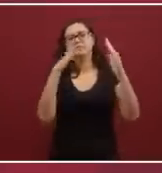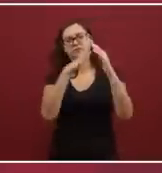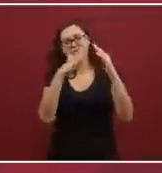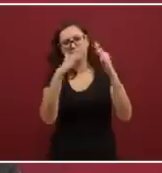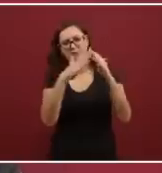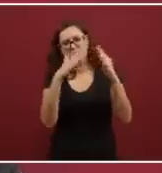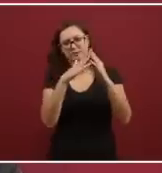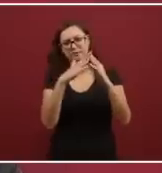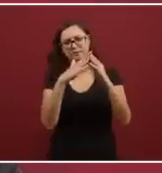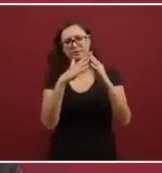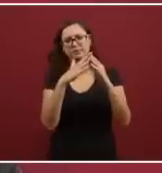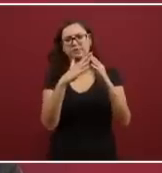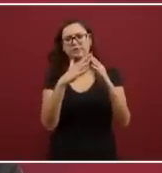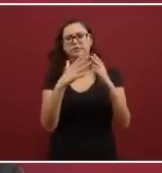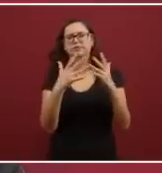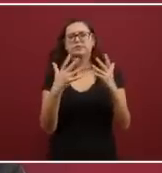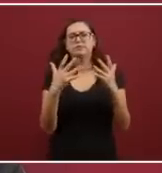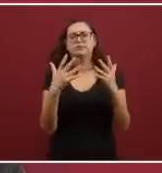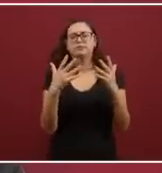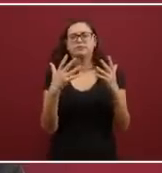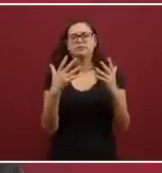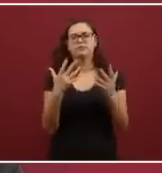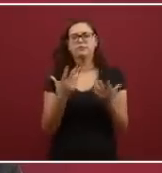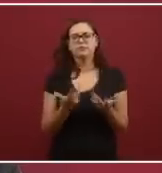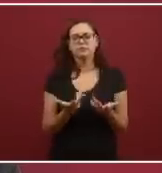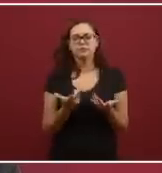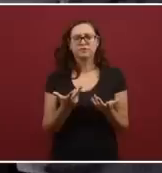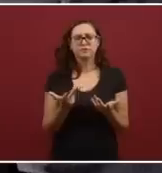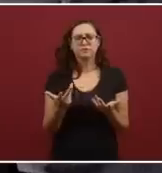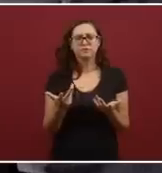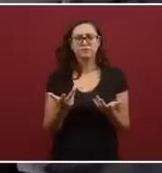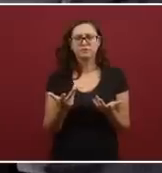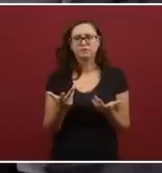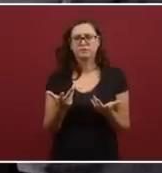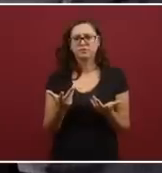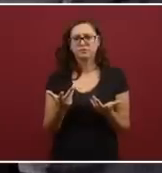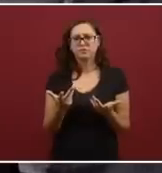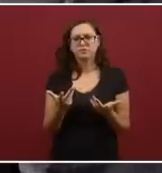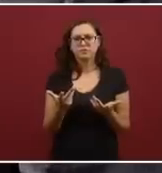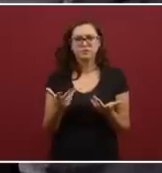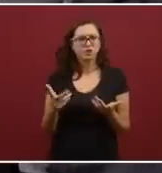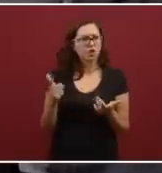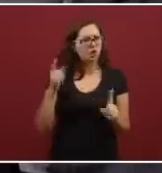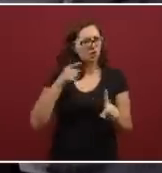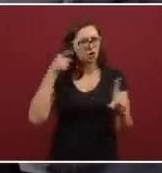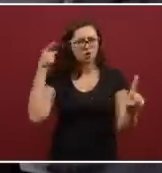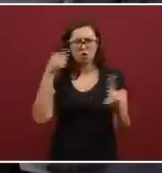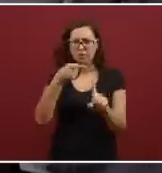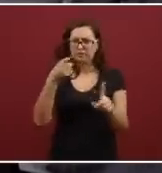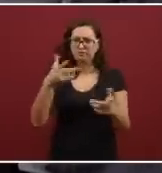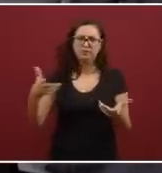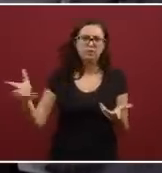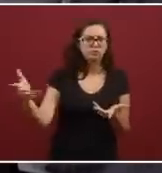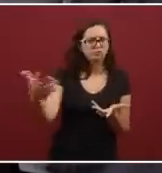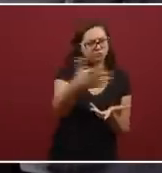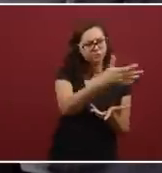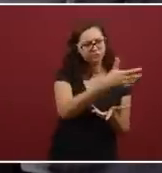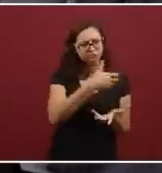viviendas. Se va a destinar lo que se obtenga para